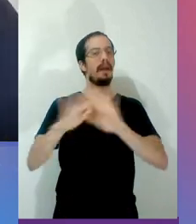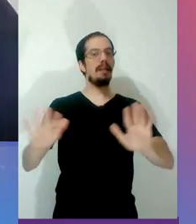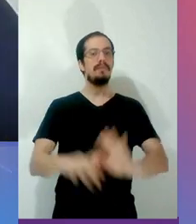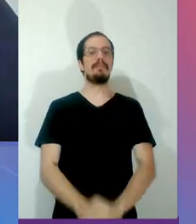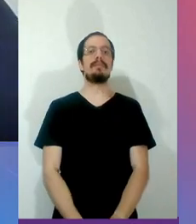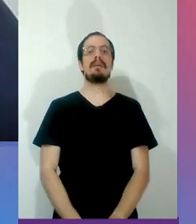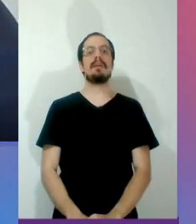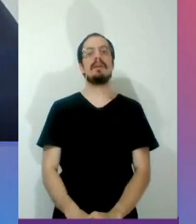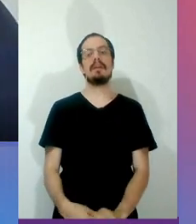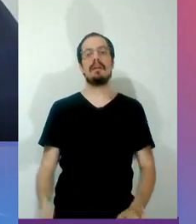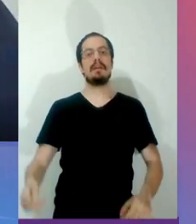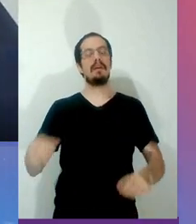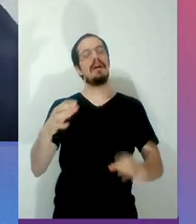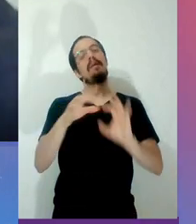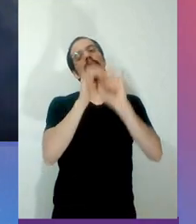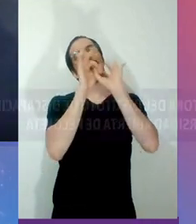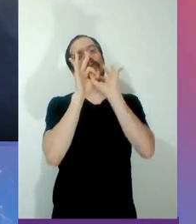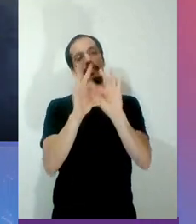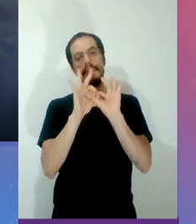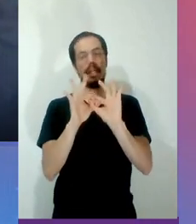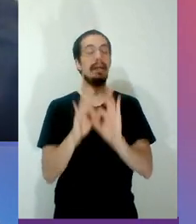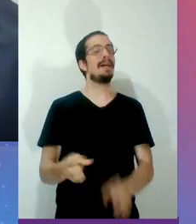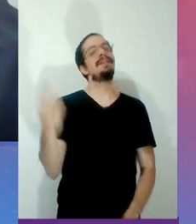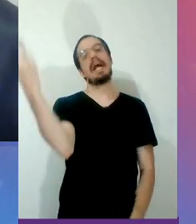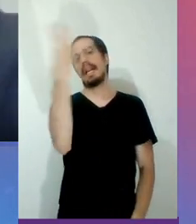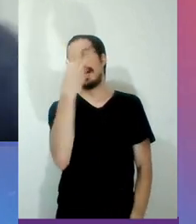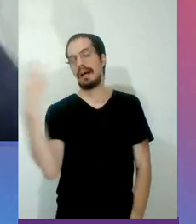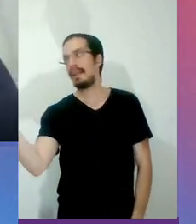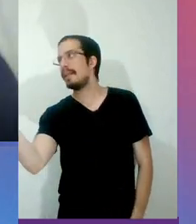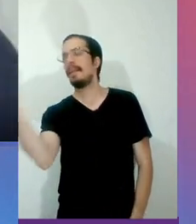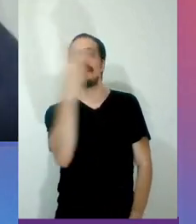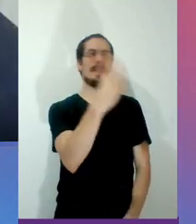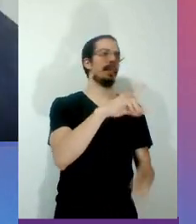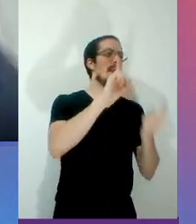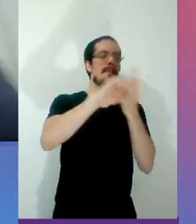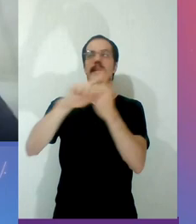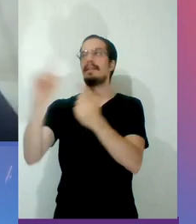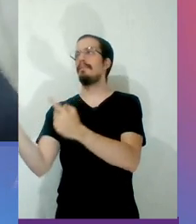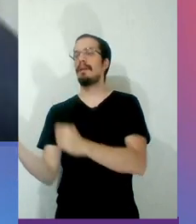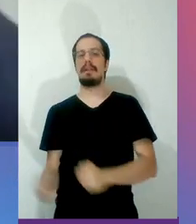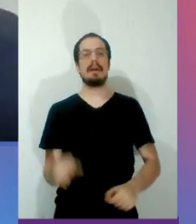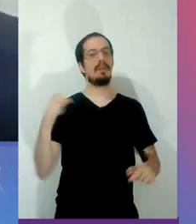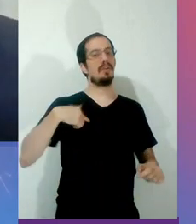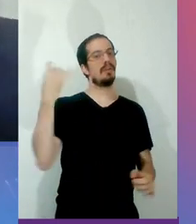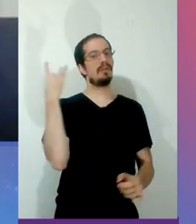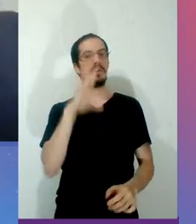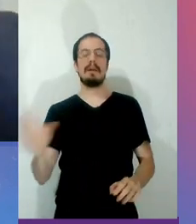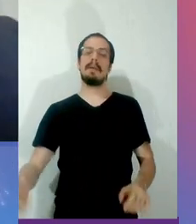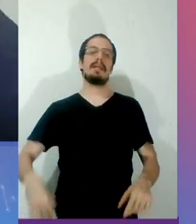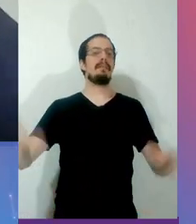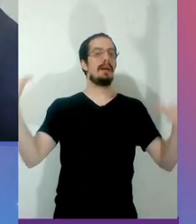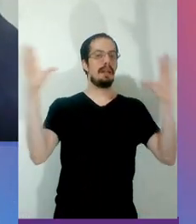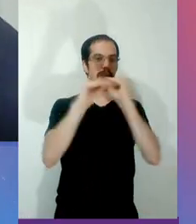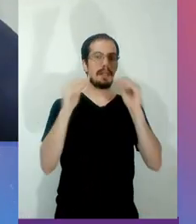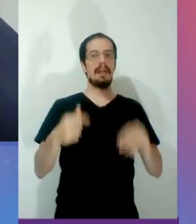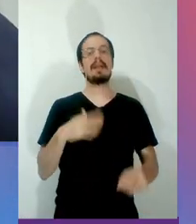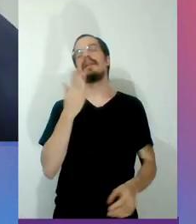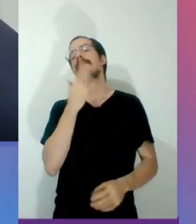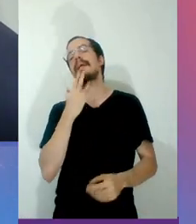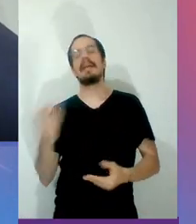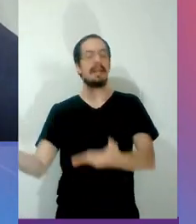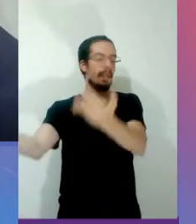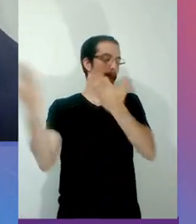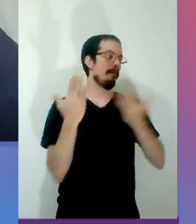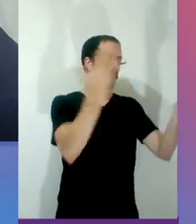Muchas gracias a las tres participantes. Solo para cerrar, invitar a toda la audiencia